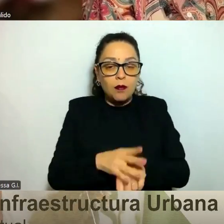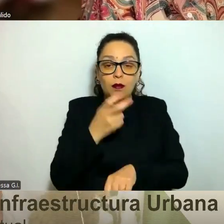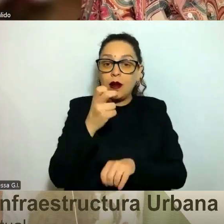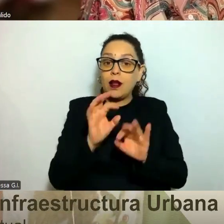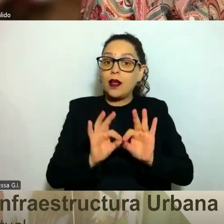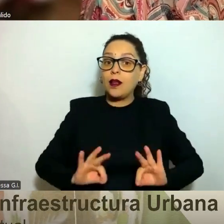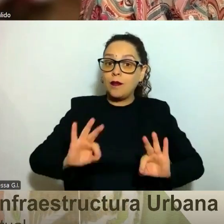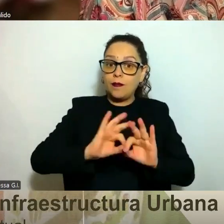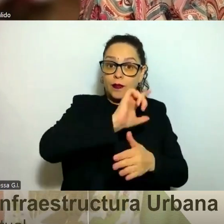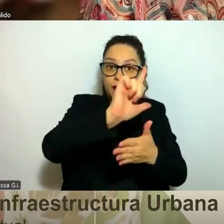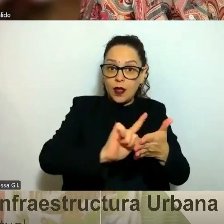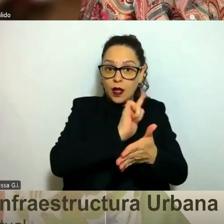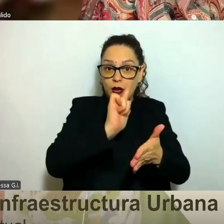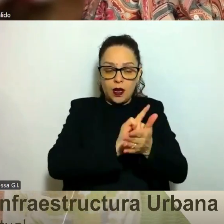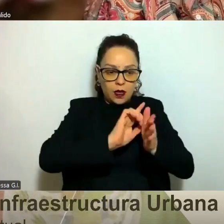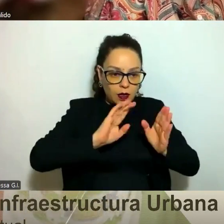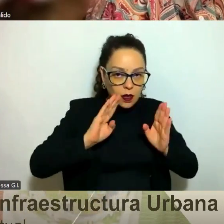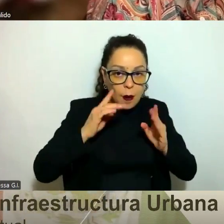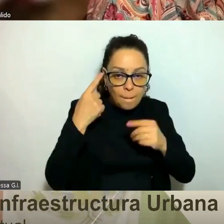instancias diferentes para opinar.